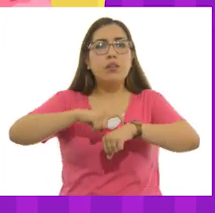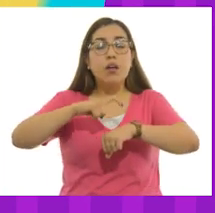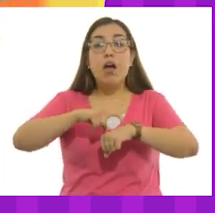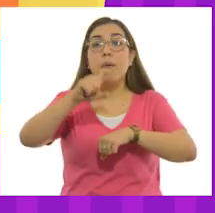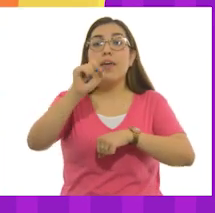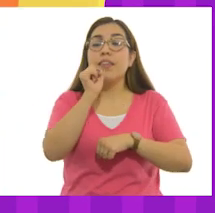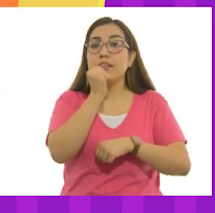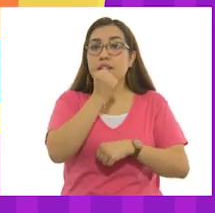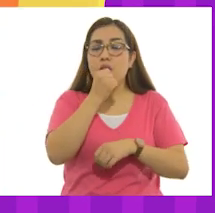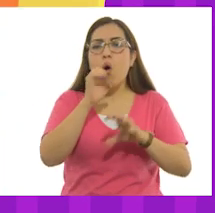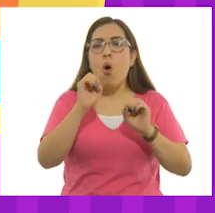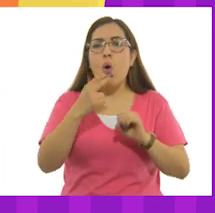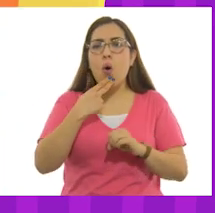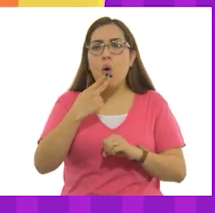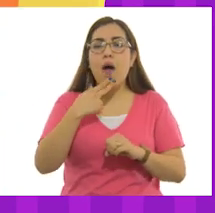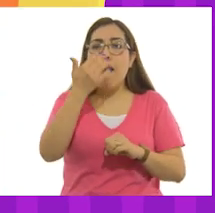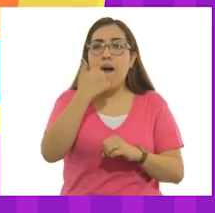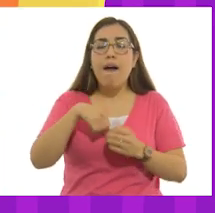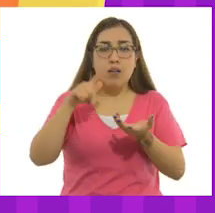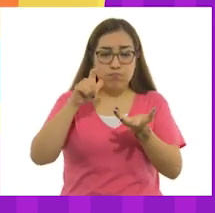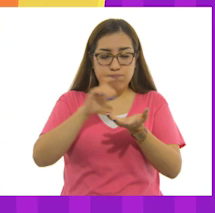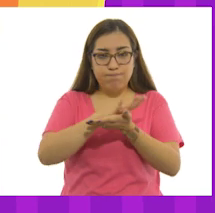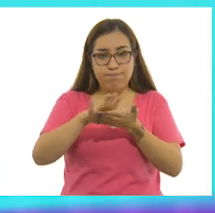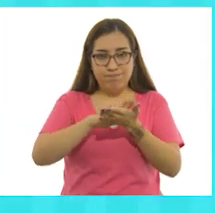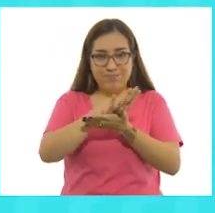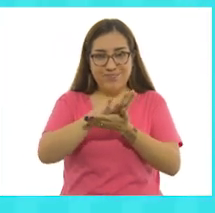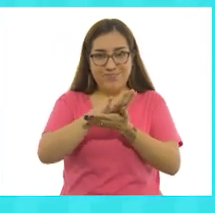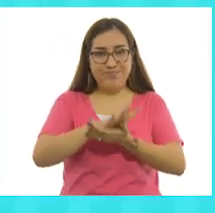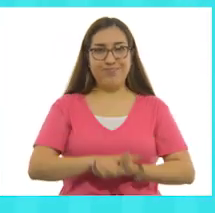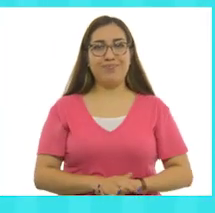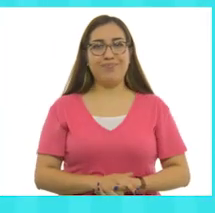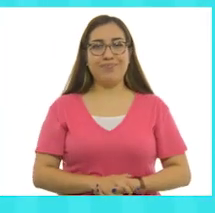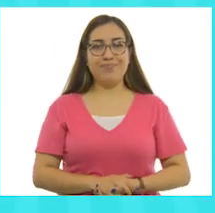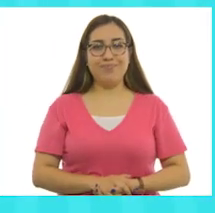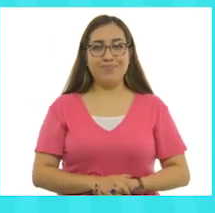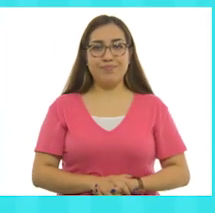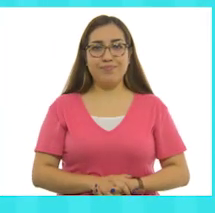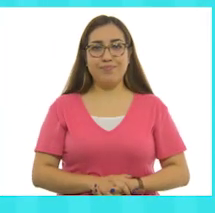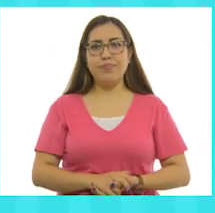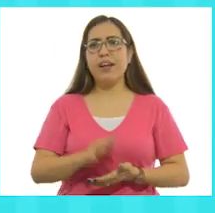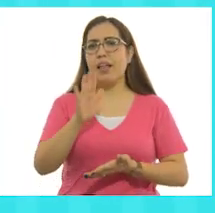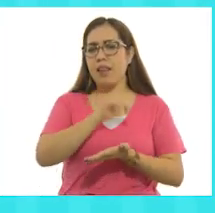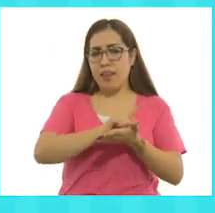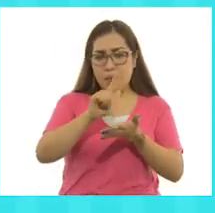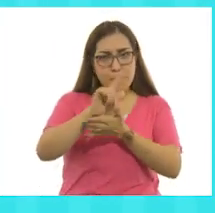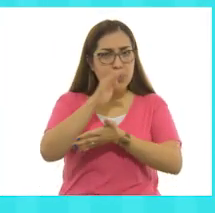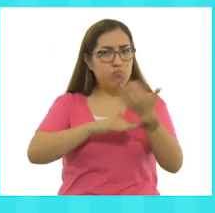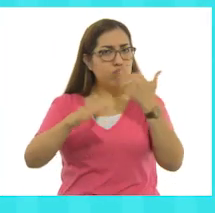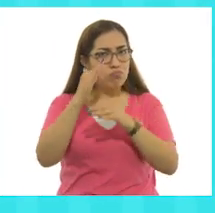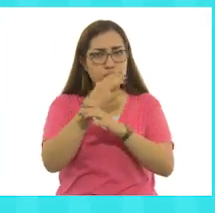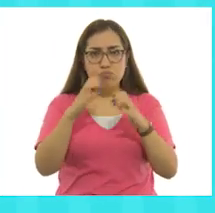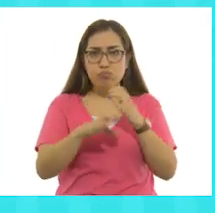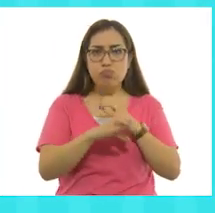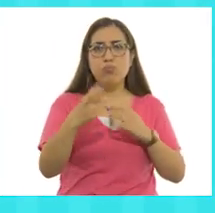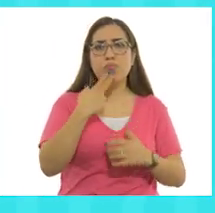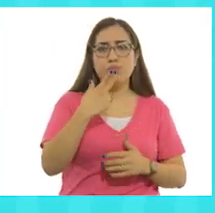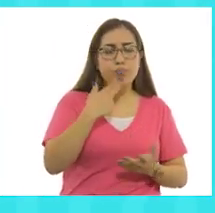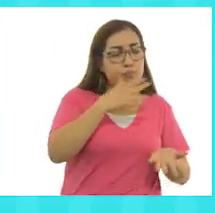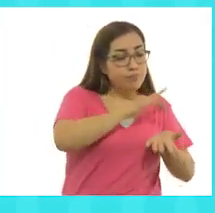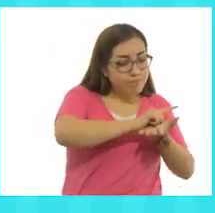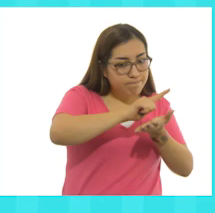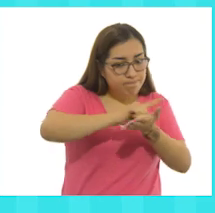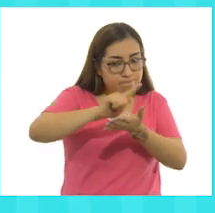o aplica desinfectante a base de agua y alcohol me sienta esta la superficie de los objetos que más utilizan